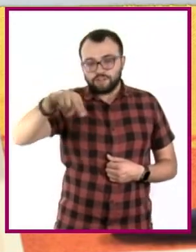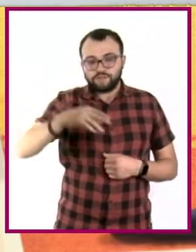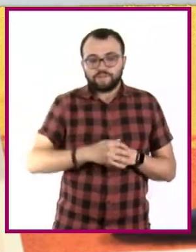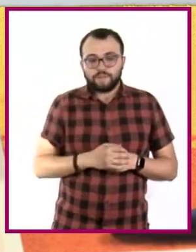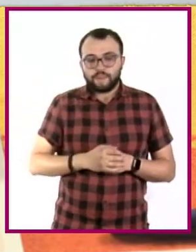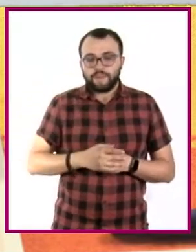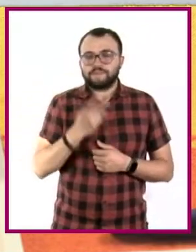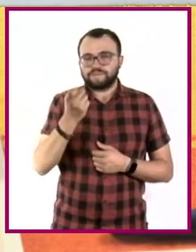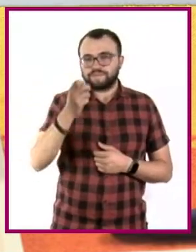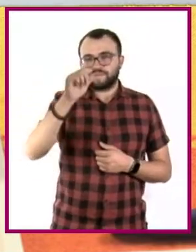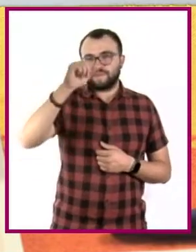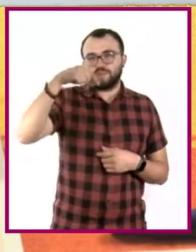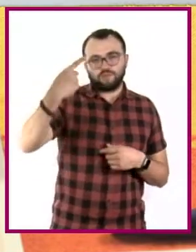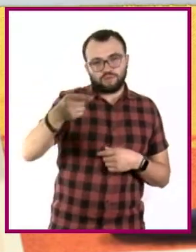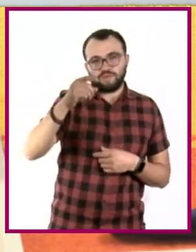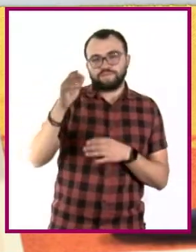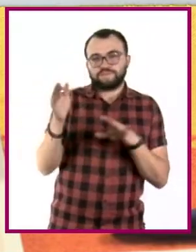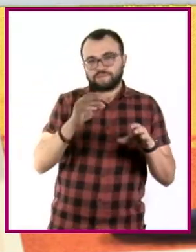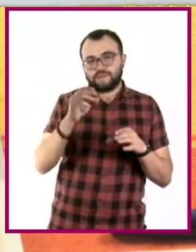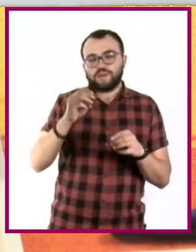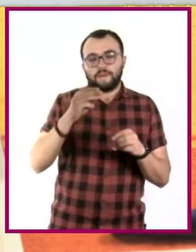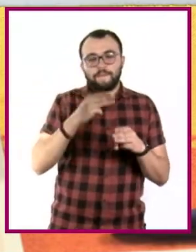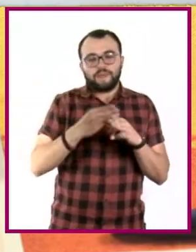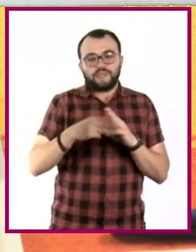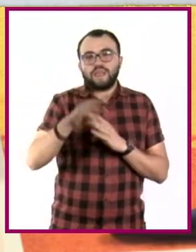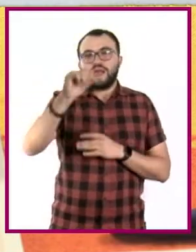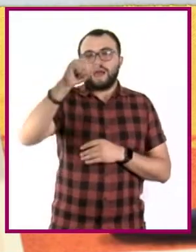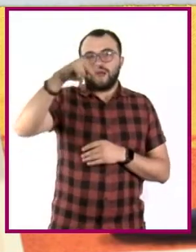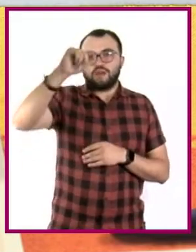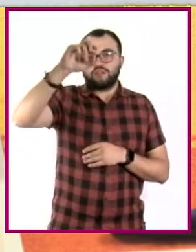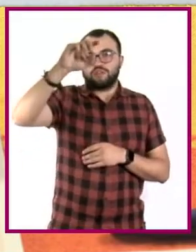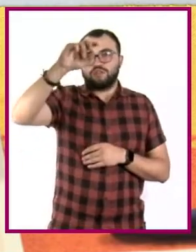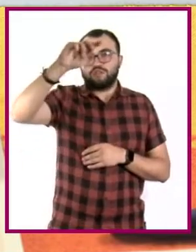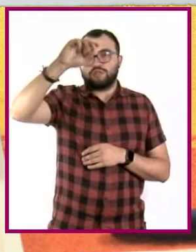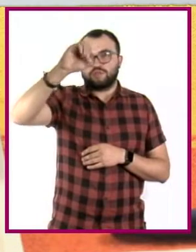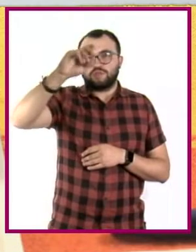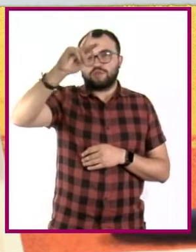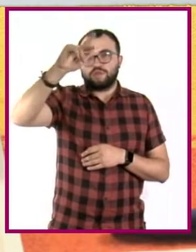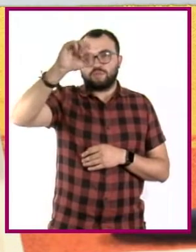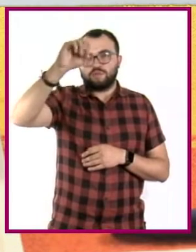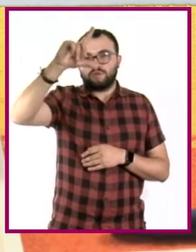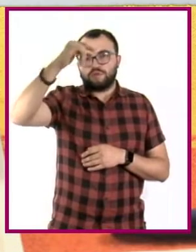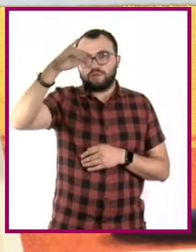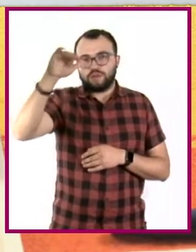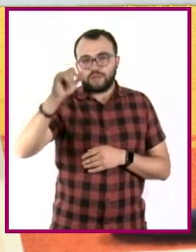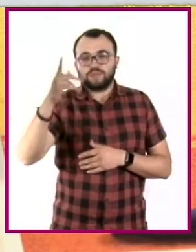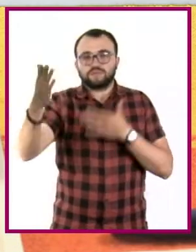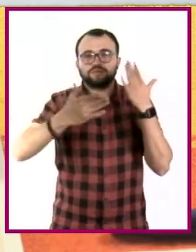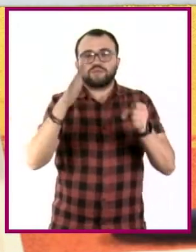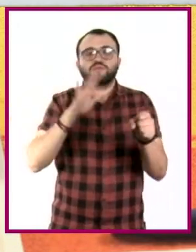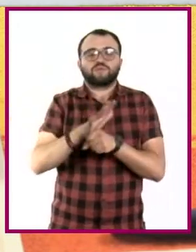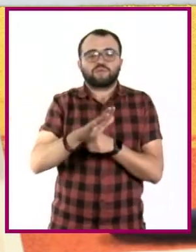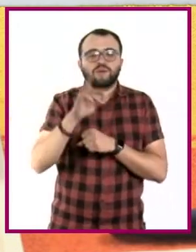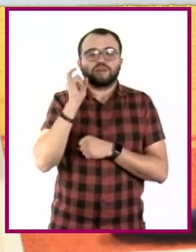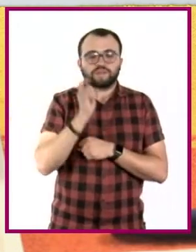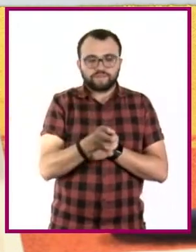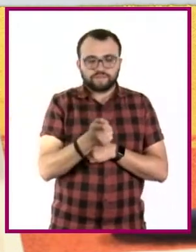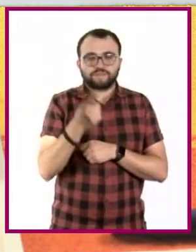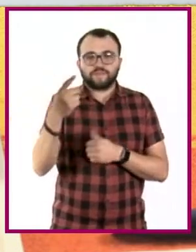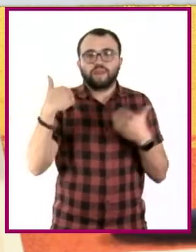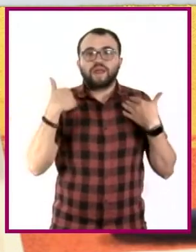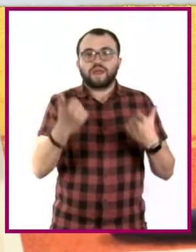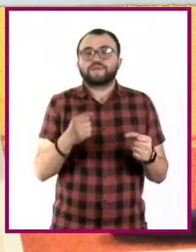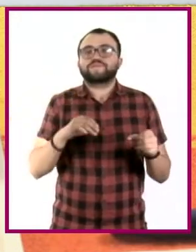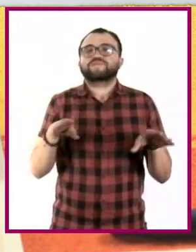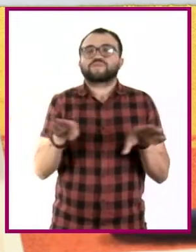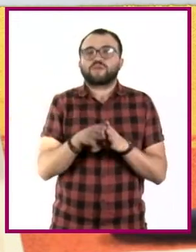La antropología se ha interesado en estudiar la comunicación no verbal a través de entenderla